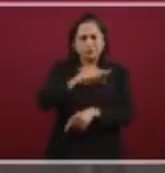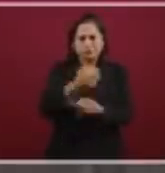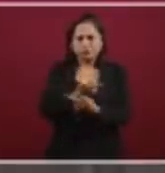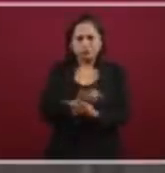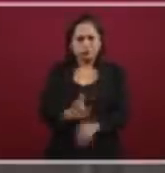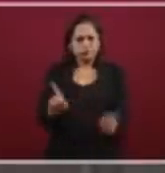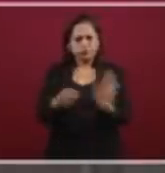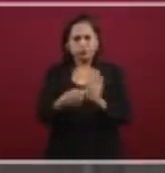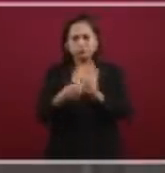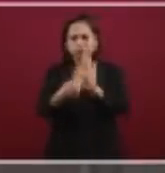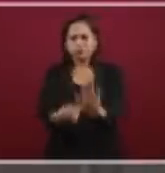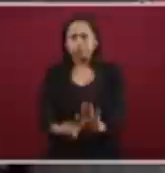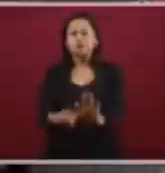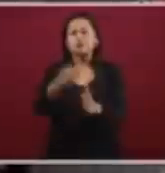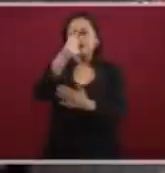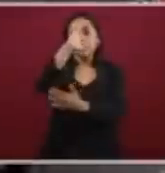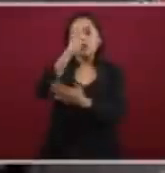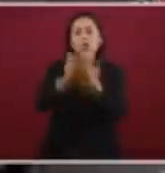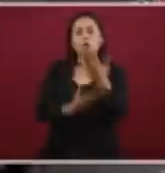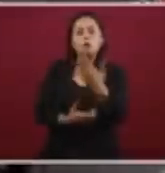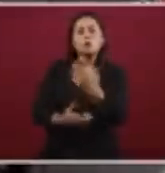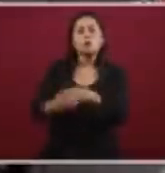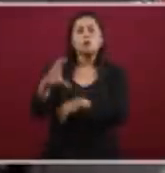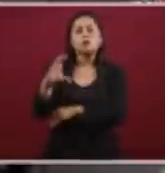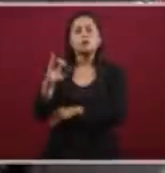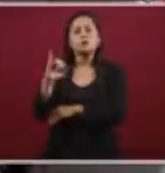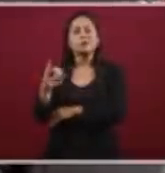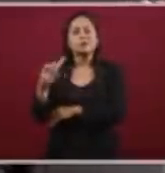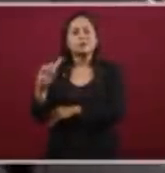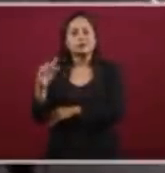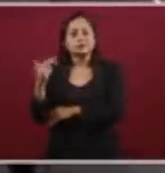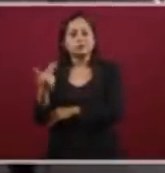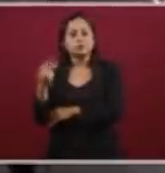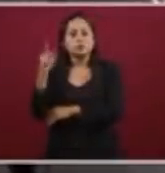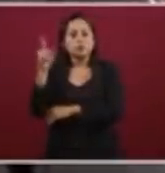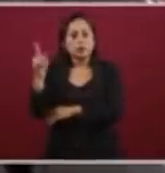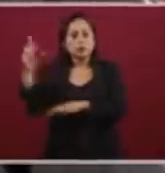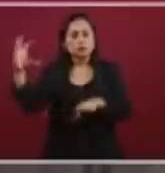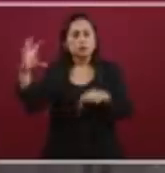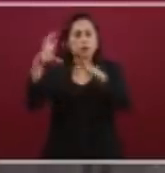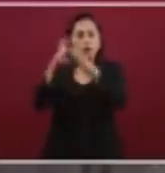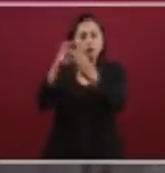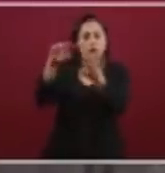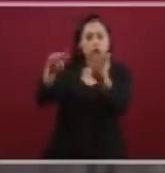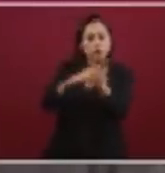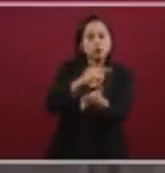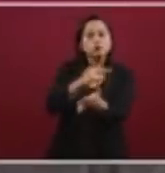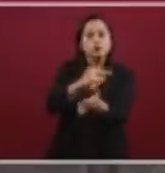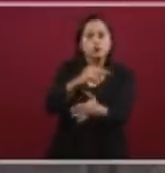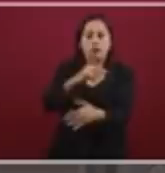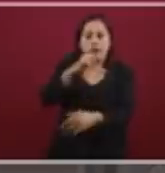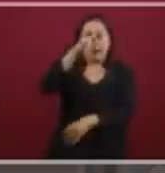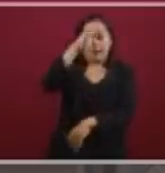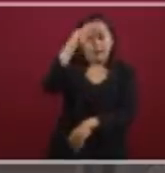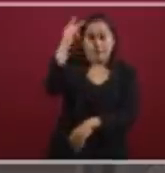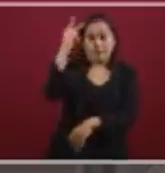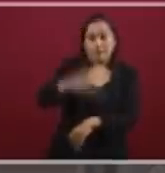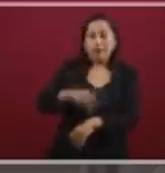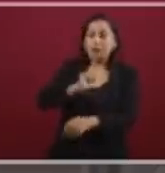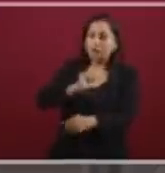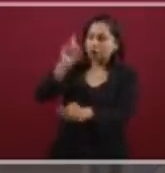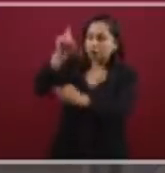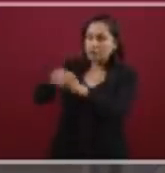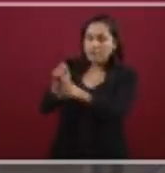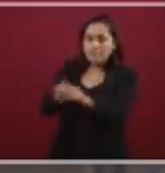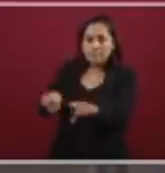suscribe un convenio con la comisión interamericana de derechos humanos desde la cual forma parte de nuestro país ahí se centran gerencia de recursos para